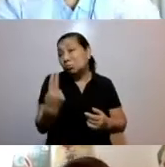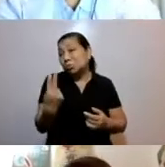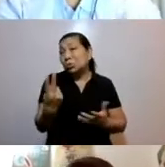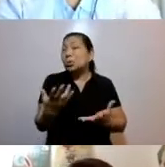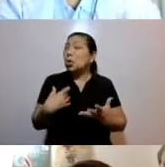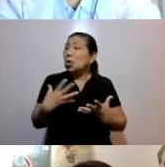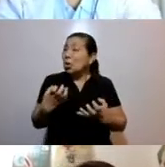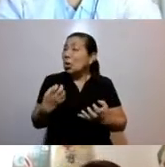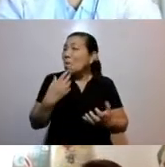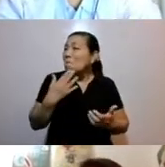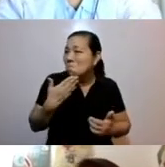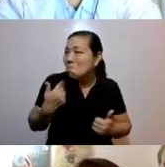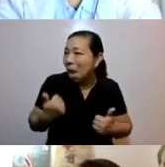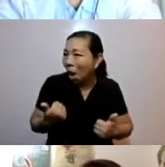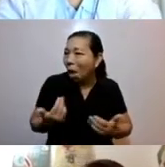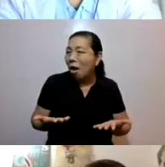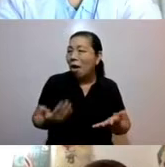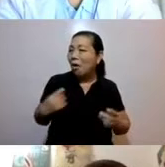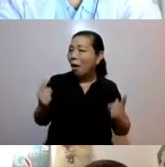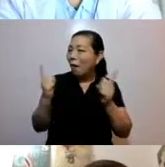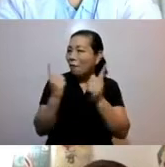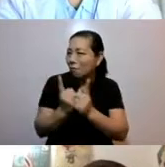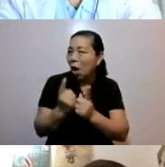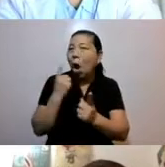quedar bien, quiero